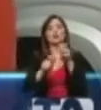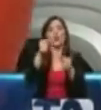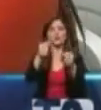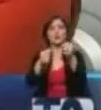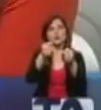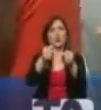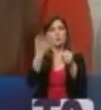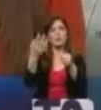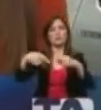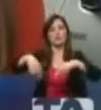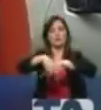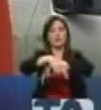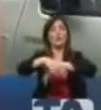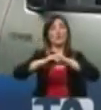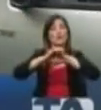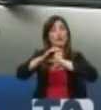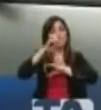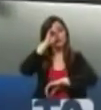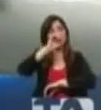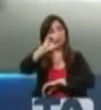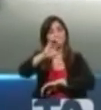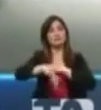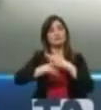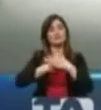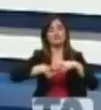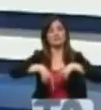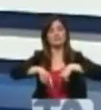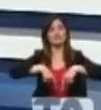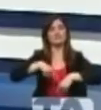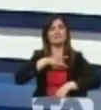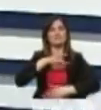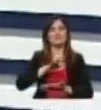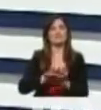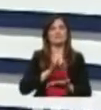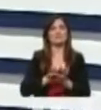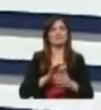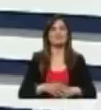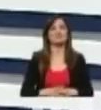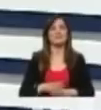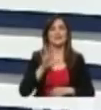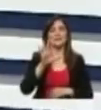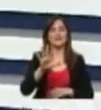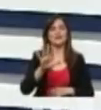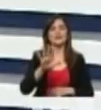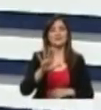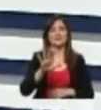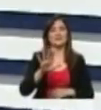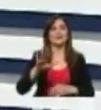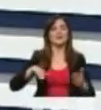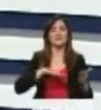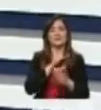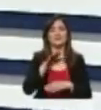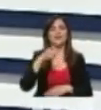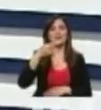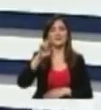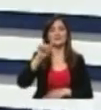peatones, el paso de los buses, para que todos podamos circular con tranquilidad. Volvemos al estudio. Ya lo saben, son 5 vías alrededor del intercambiador Granados que han